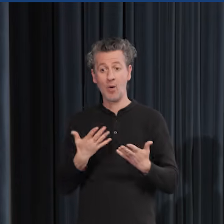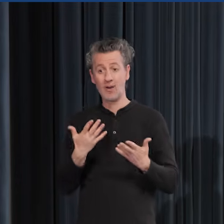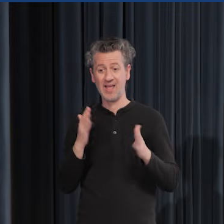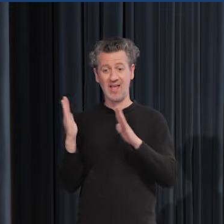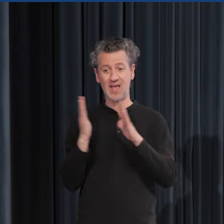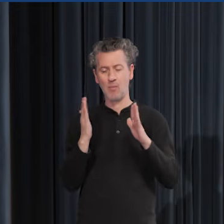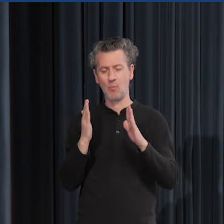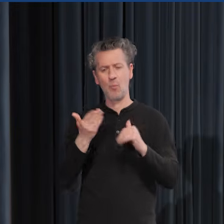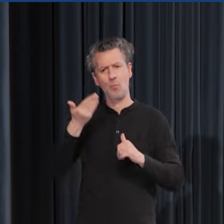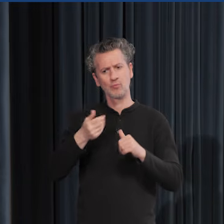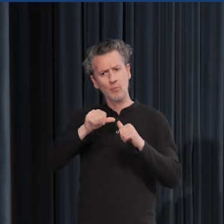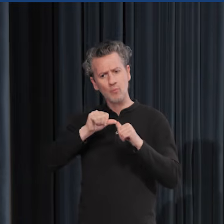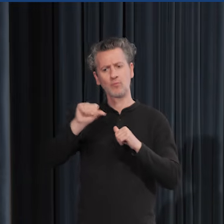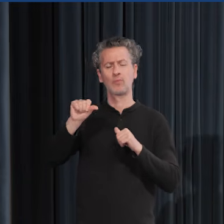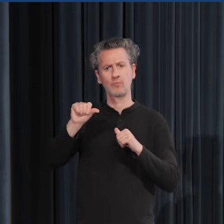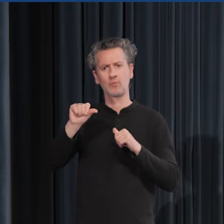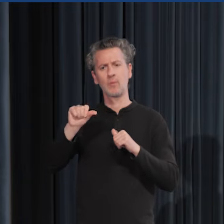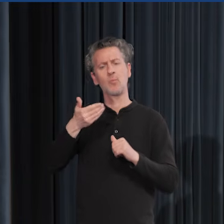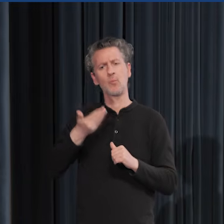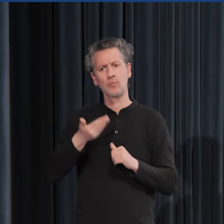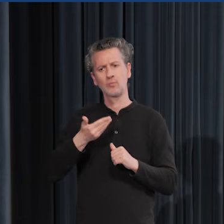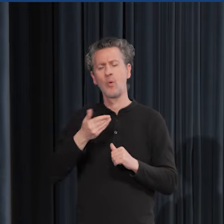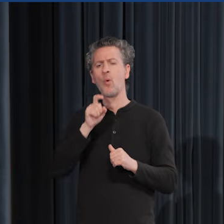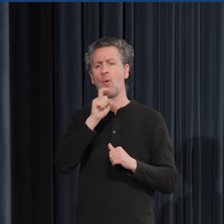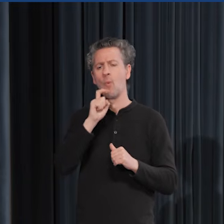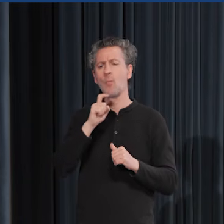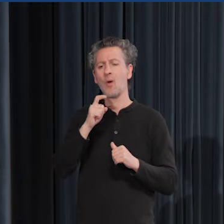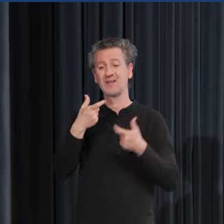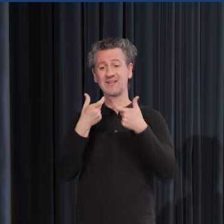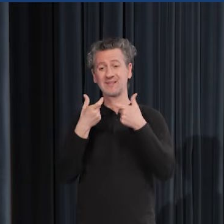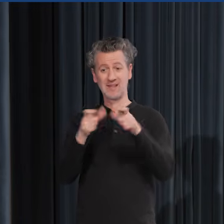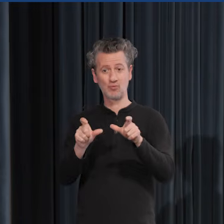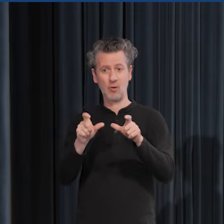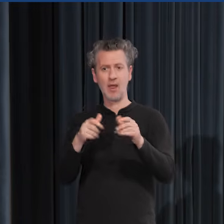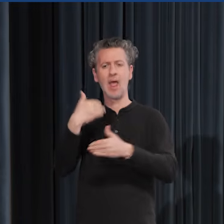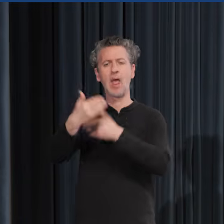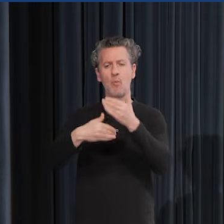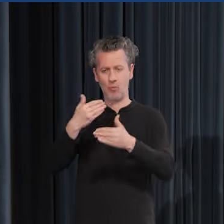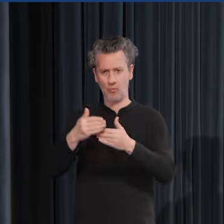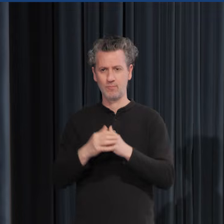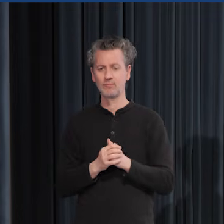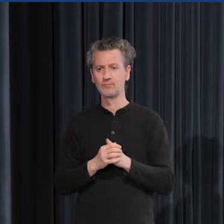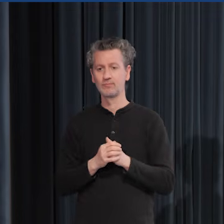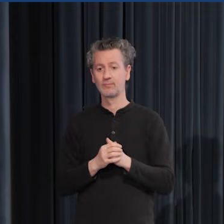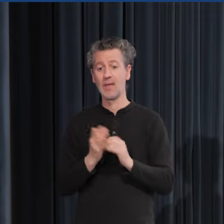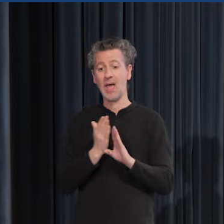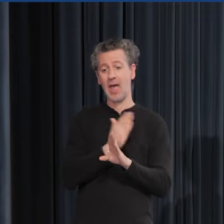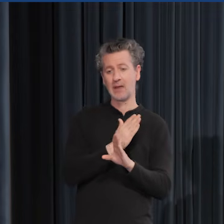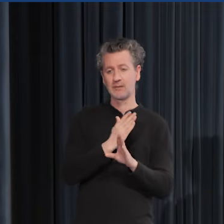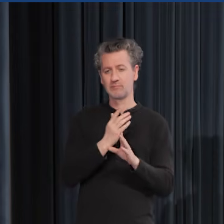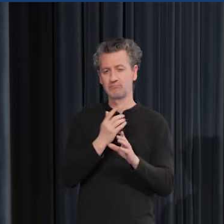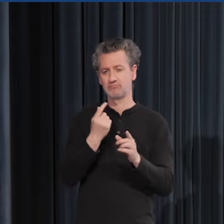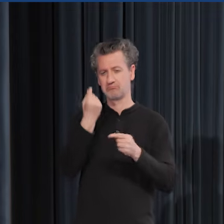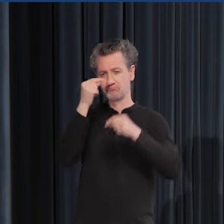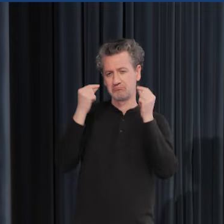punto de inflexión crítico de cómo tiene que evolucionar el sector. Antes has dado ya algunos